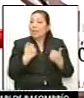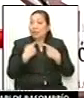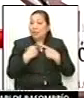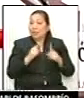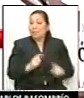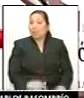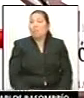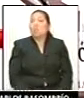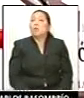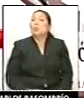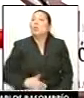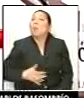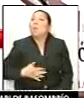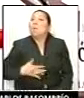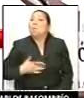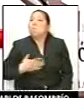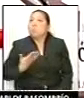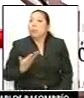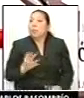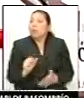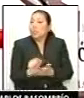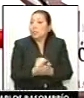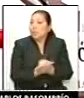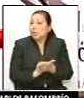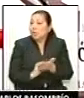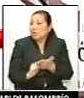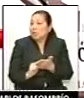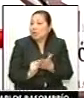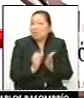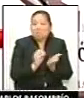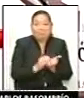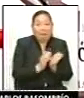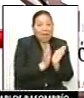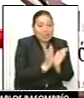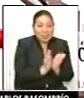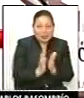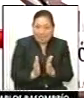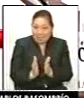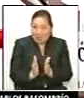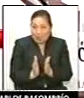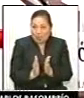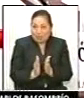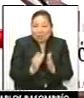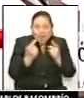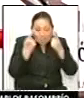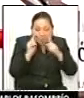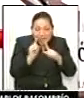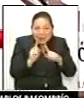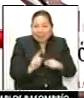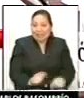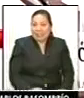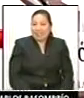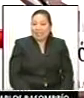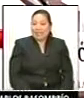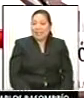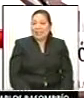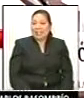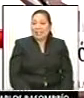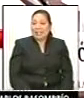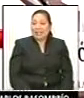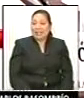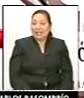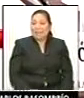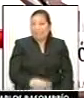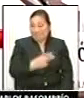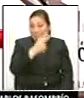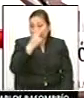información pueda socializarse de manera adecuada, más bien yo coincido en la línea con lo expresado con el congresista